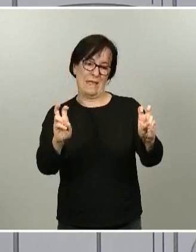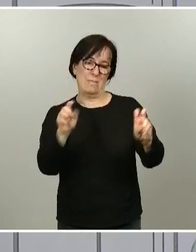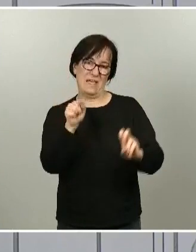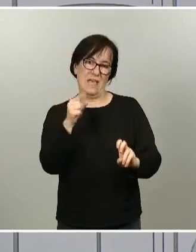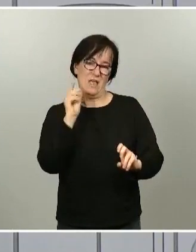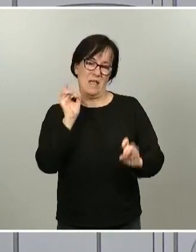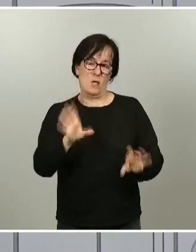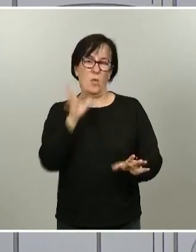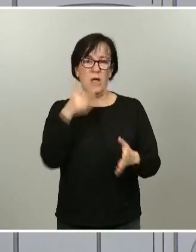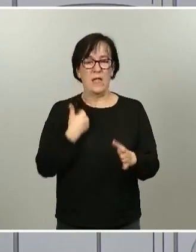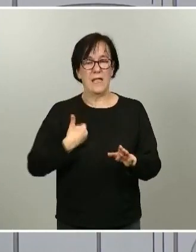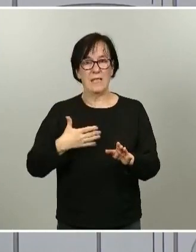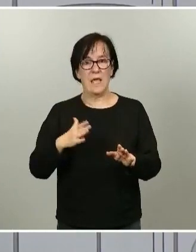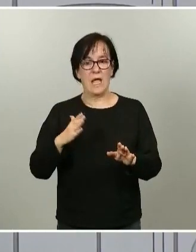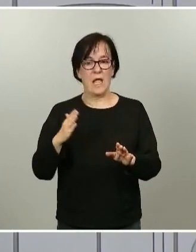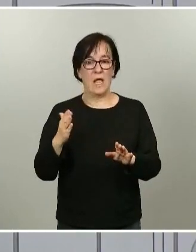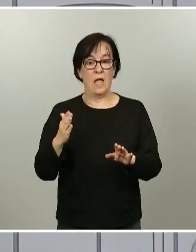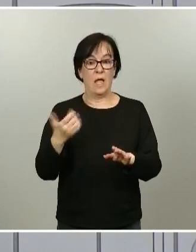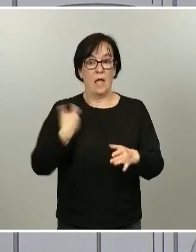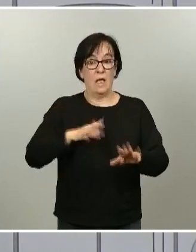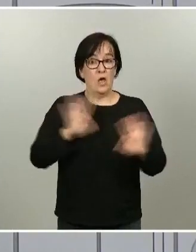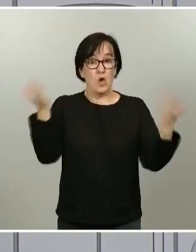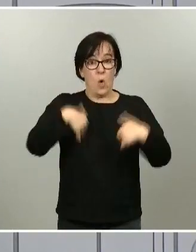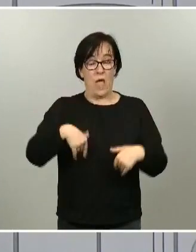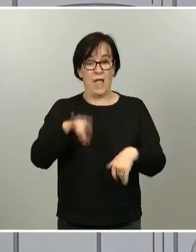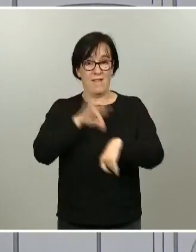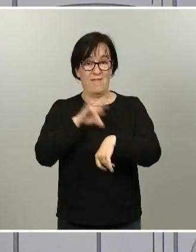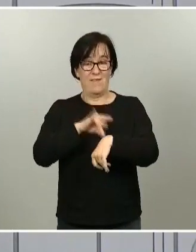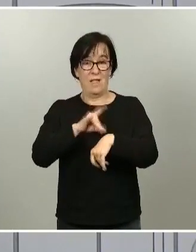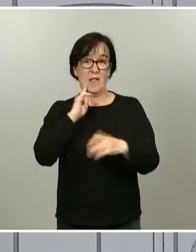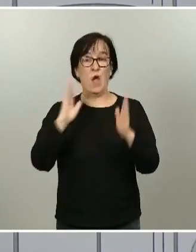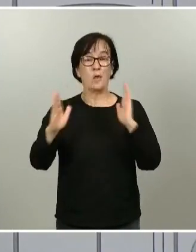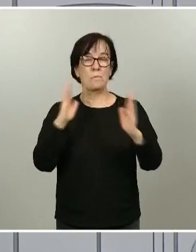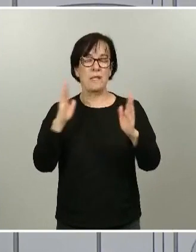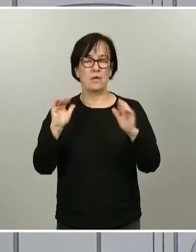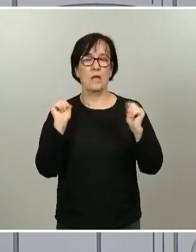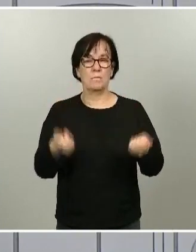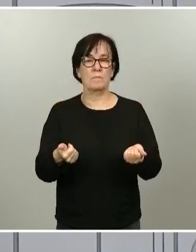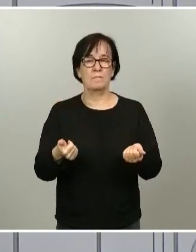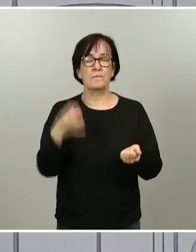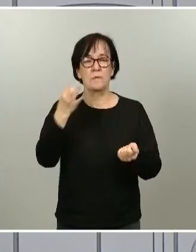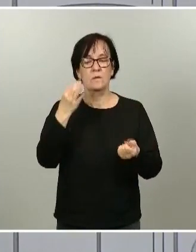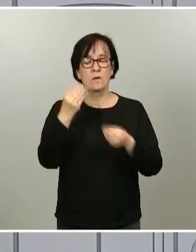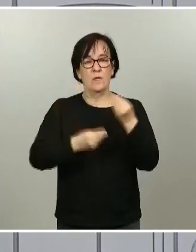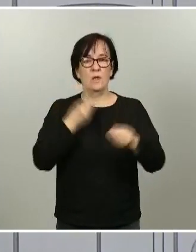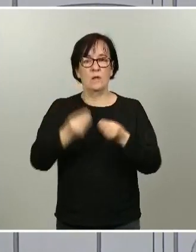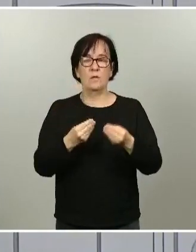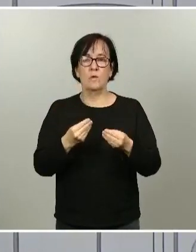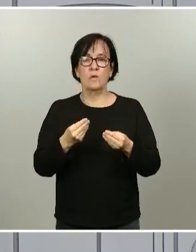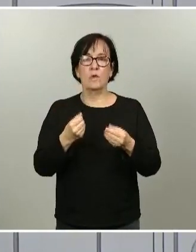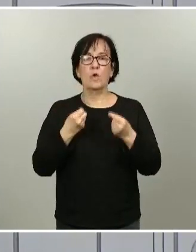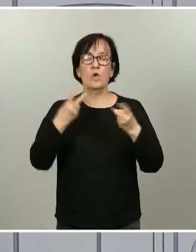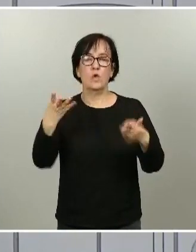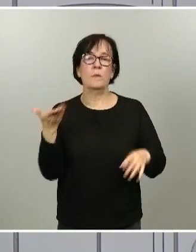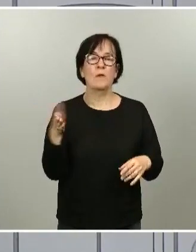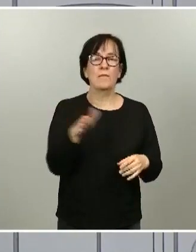dejado pasar la enfermedad, si lo hubiéramos hecho en los periodos iniciales, hubiera representado un número de fallecidos,